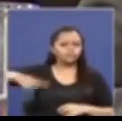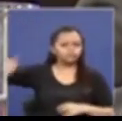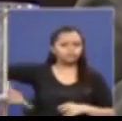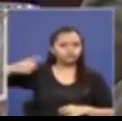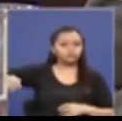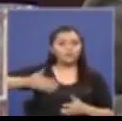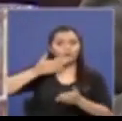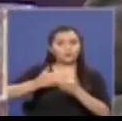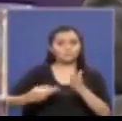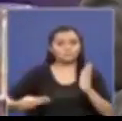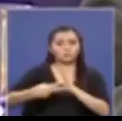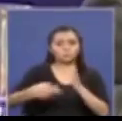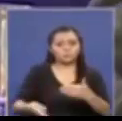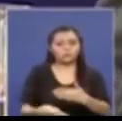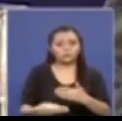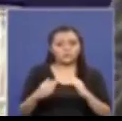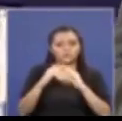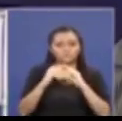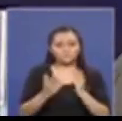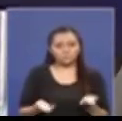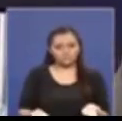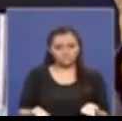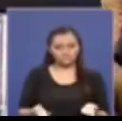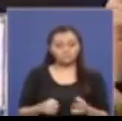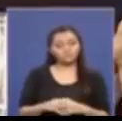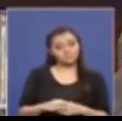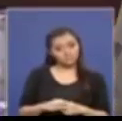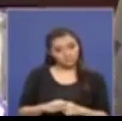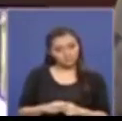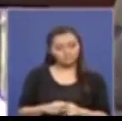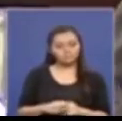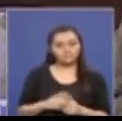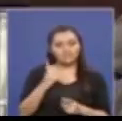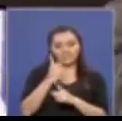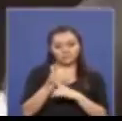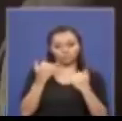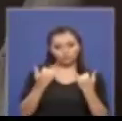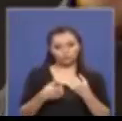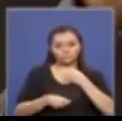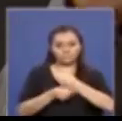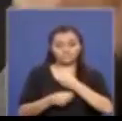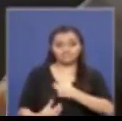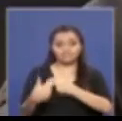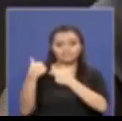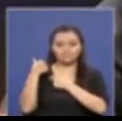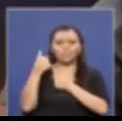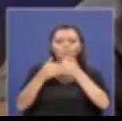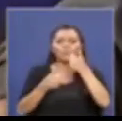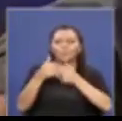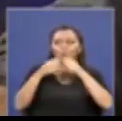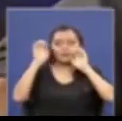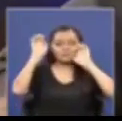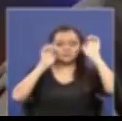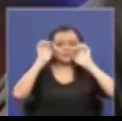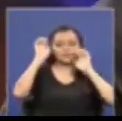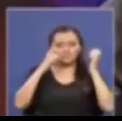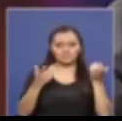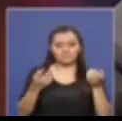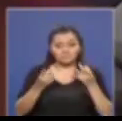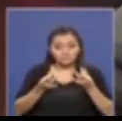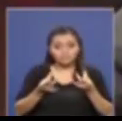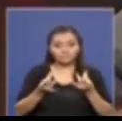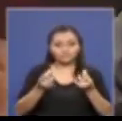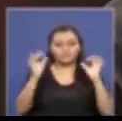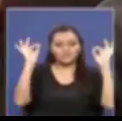contaminante, renovable, eterna, como la fuerza de nuestros ríos. Eso es lo que estamos haciendo. Pero ¿cuál es la estrategia en cuanto a